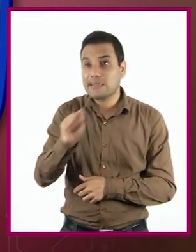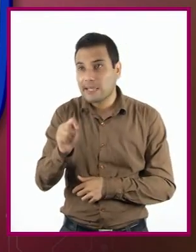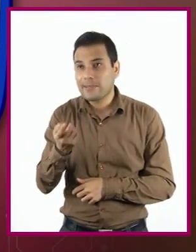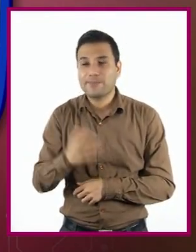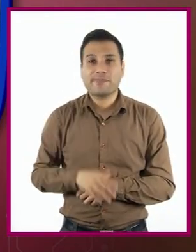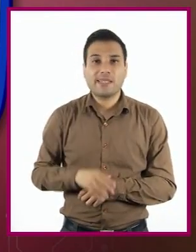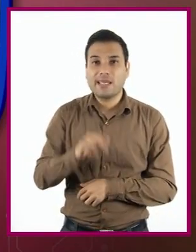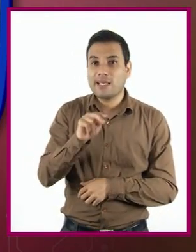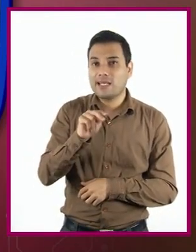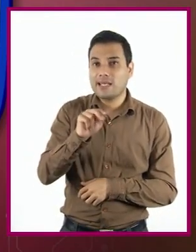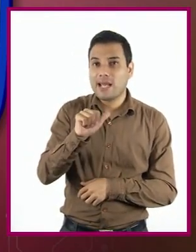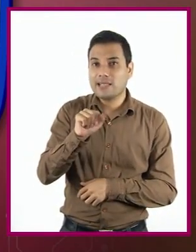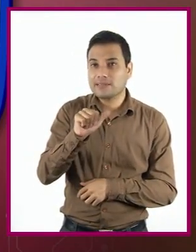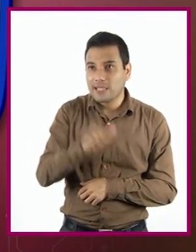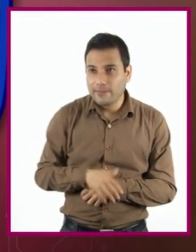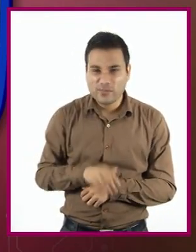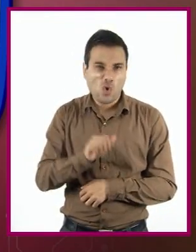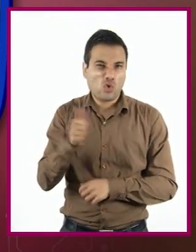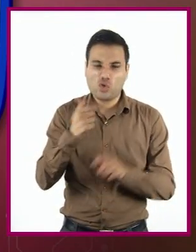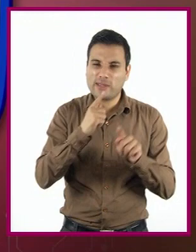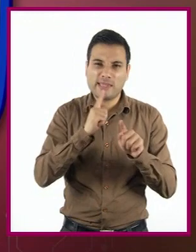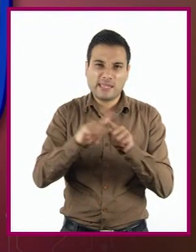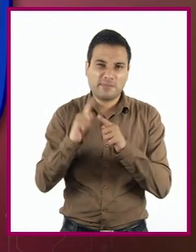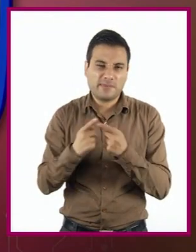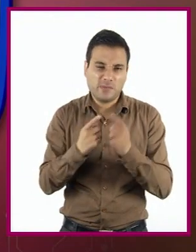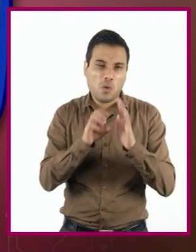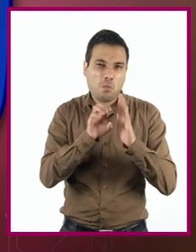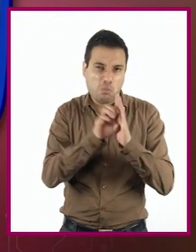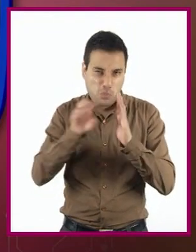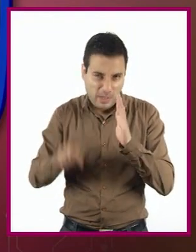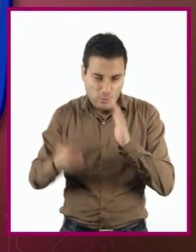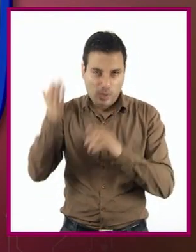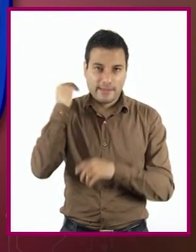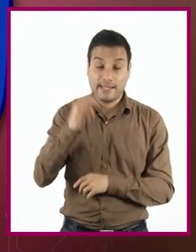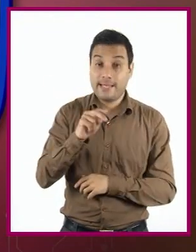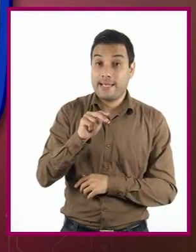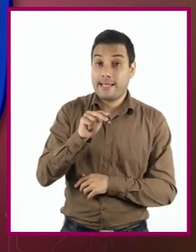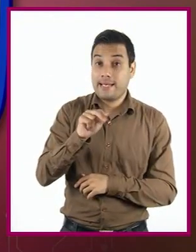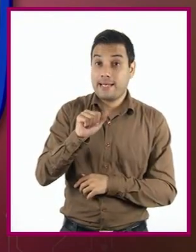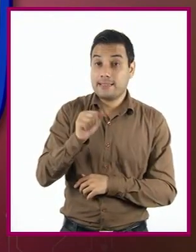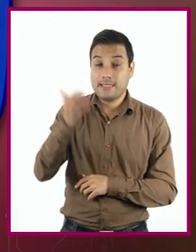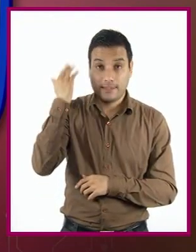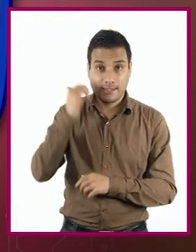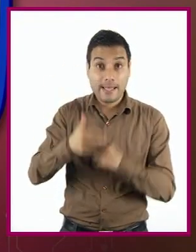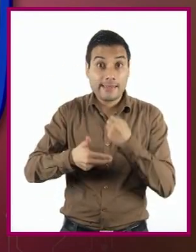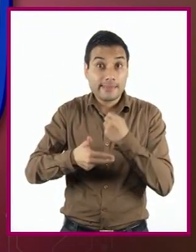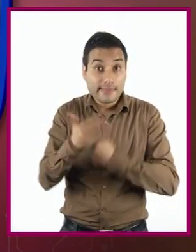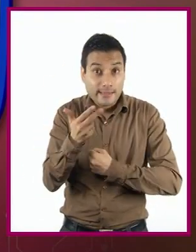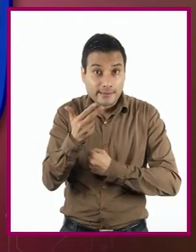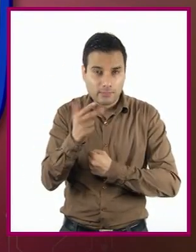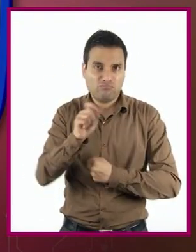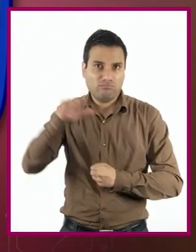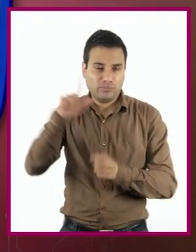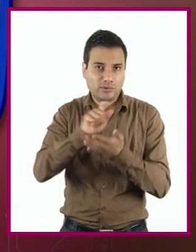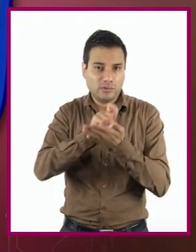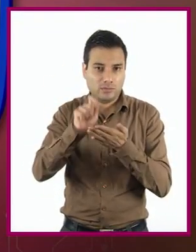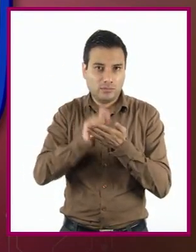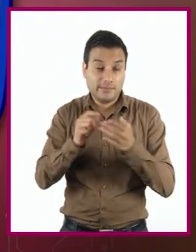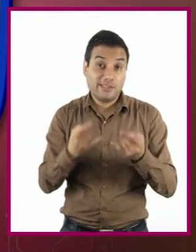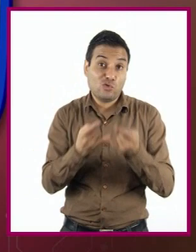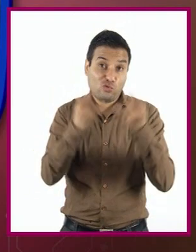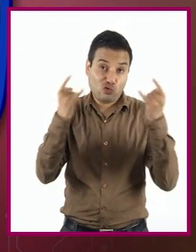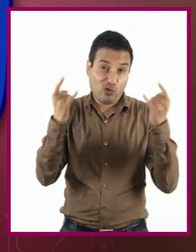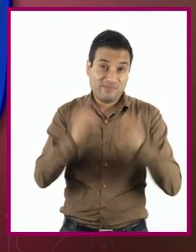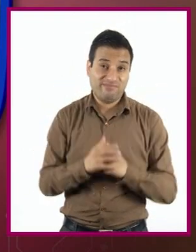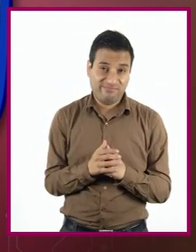la NASA o como otros, por ejemplo, la NASA ha tenido alrededor de 13 escritores de ciencia ficción en su